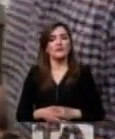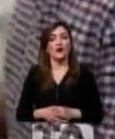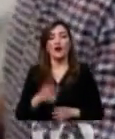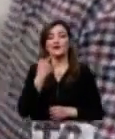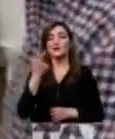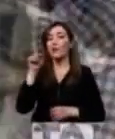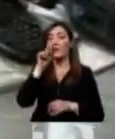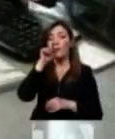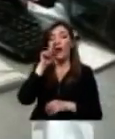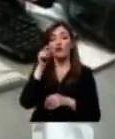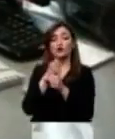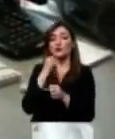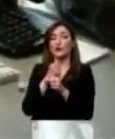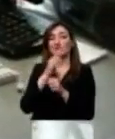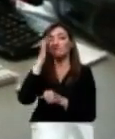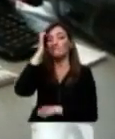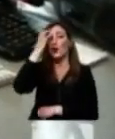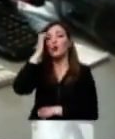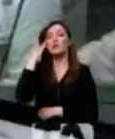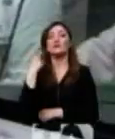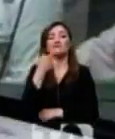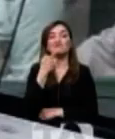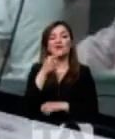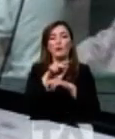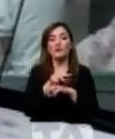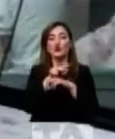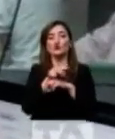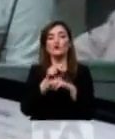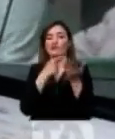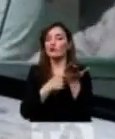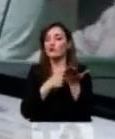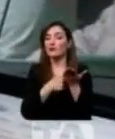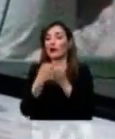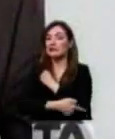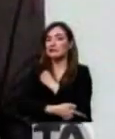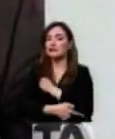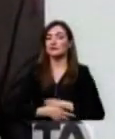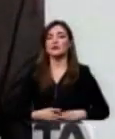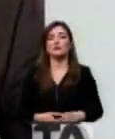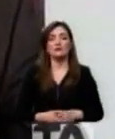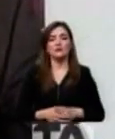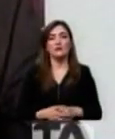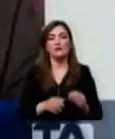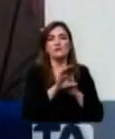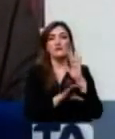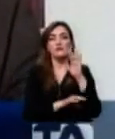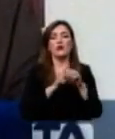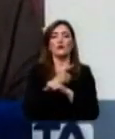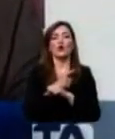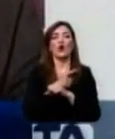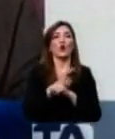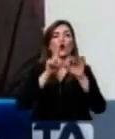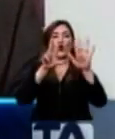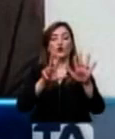de los trabajadores de las radios le genera preocupación tras las inspecciones se analizarán posibles sanciones el mandato constituyente 8 en su